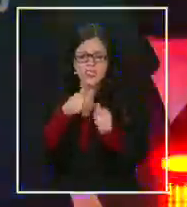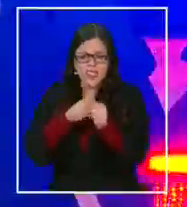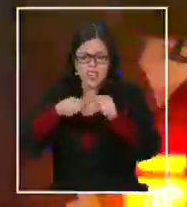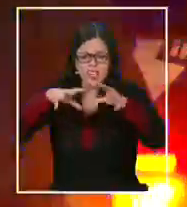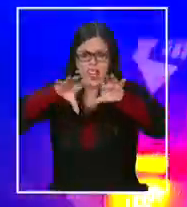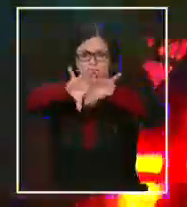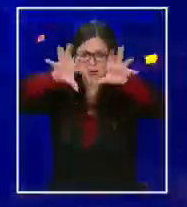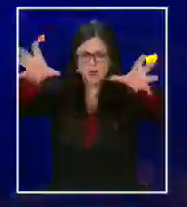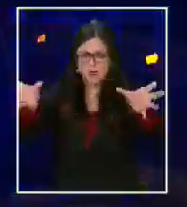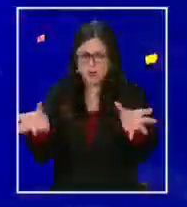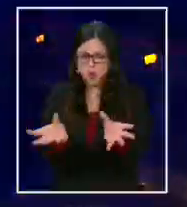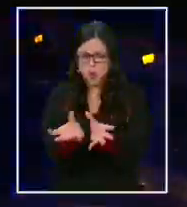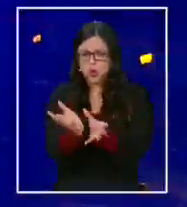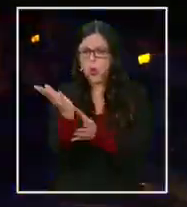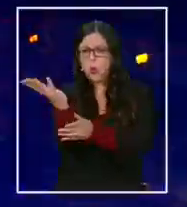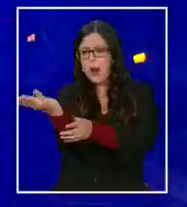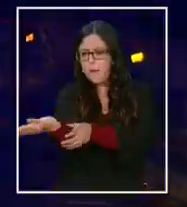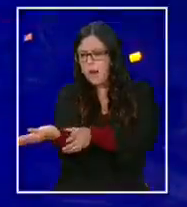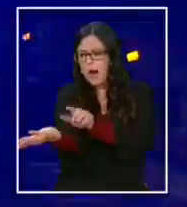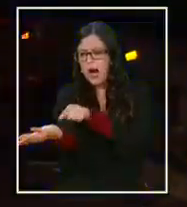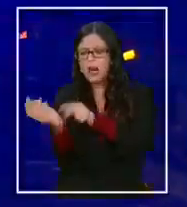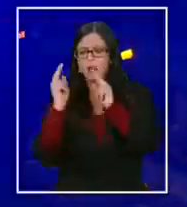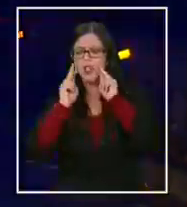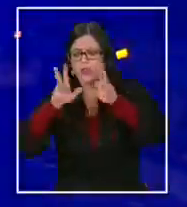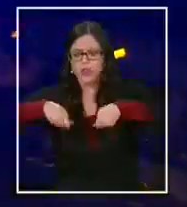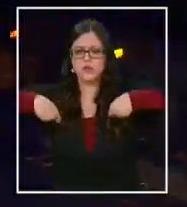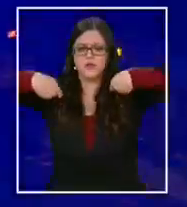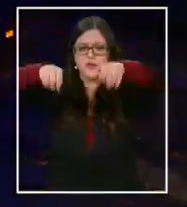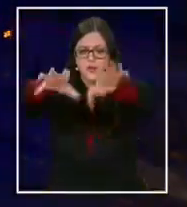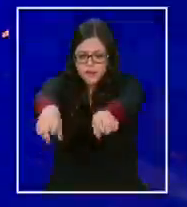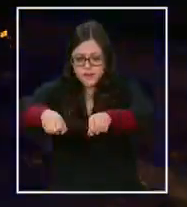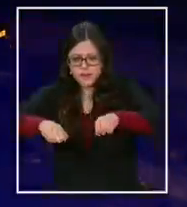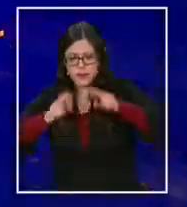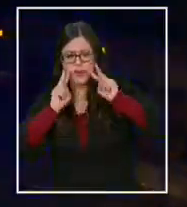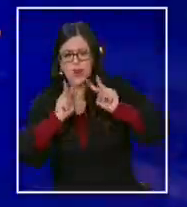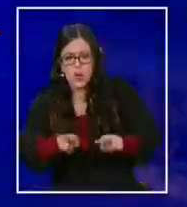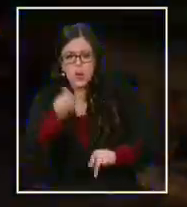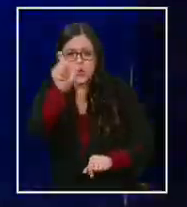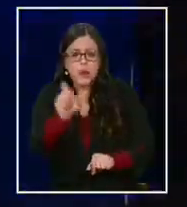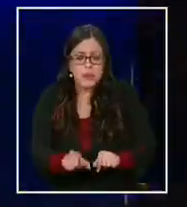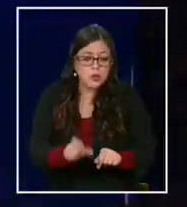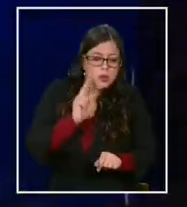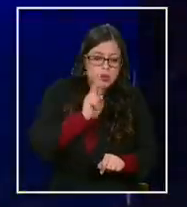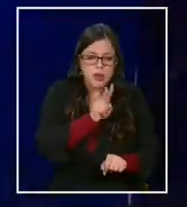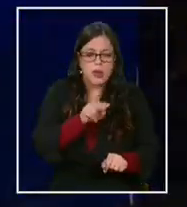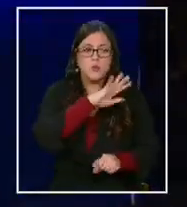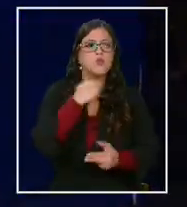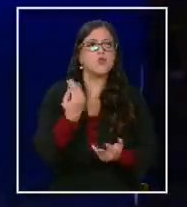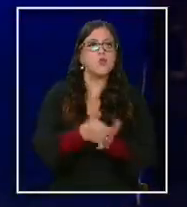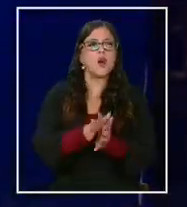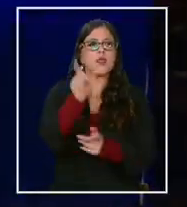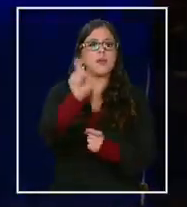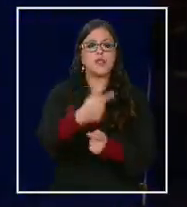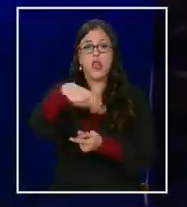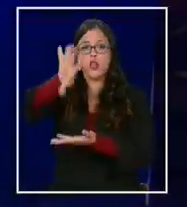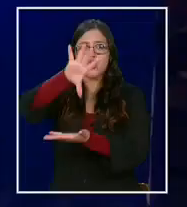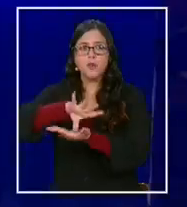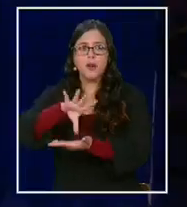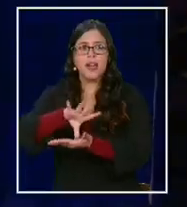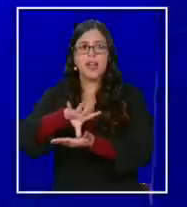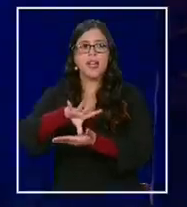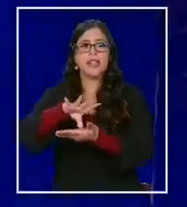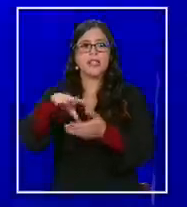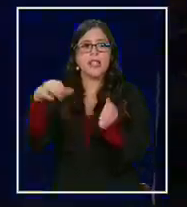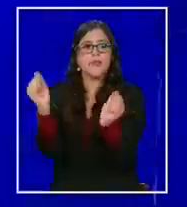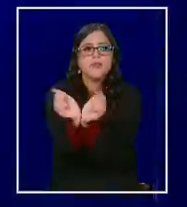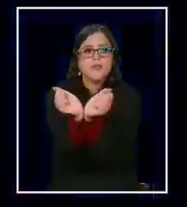se percataron que se trataba de un cuerpo envuelto en una frazada. Un extranjero de unos 30 años, aún no identificado, el que fue amarrado